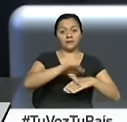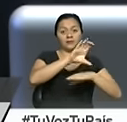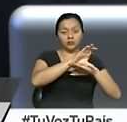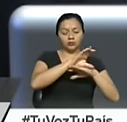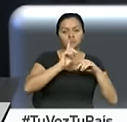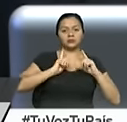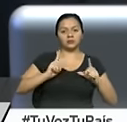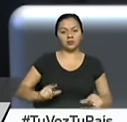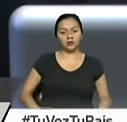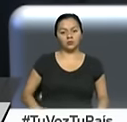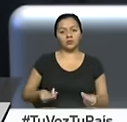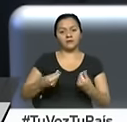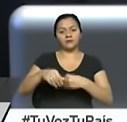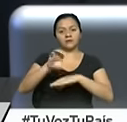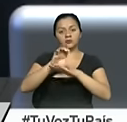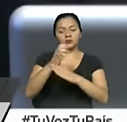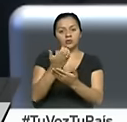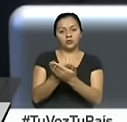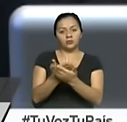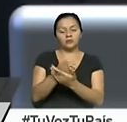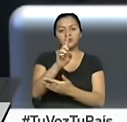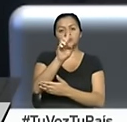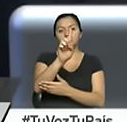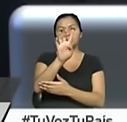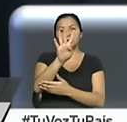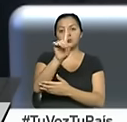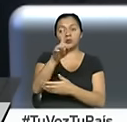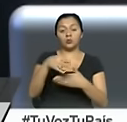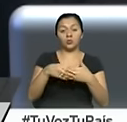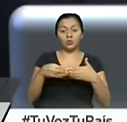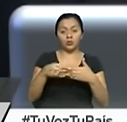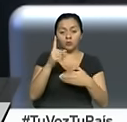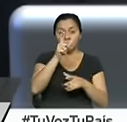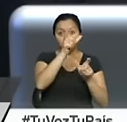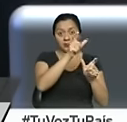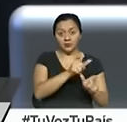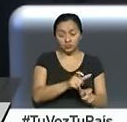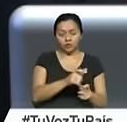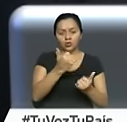de $141 hace 8 años por habitante a